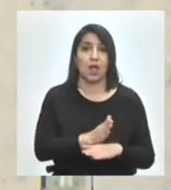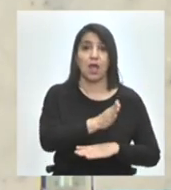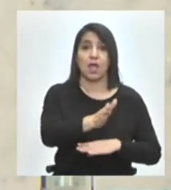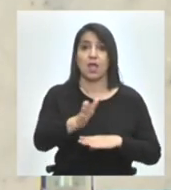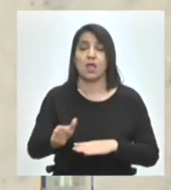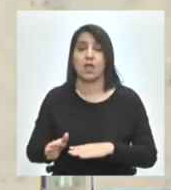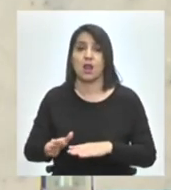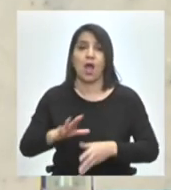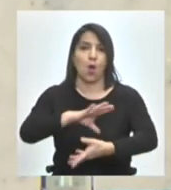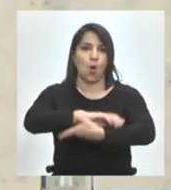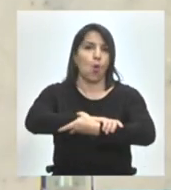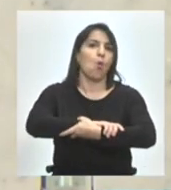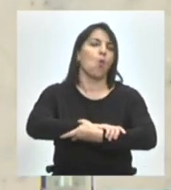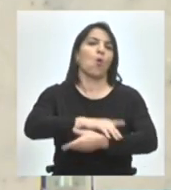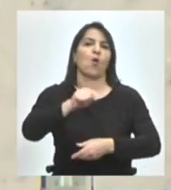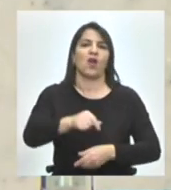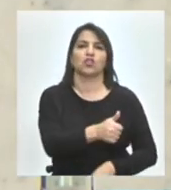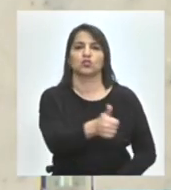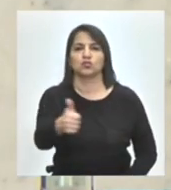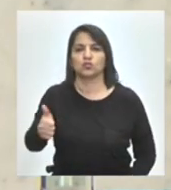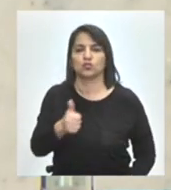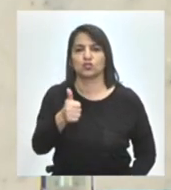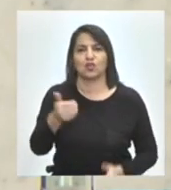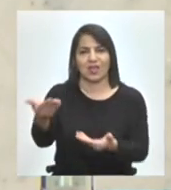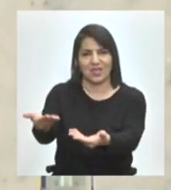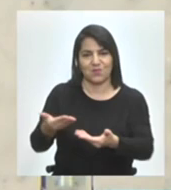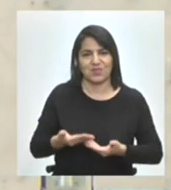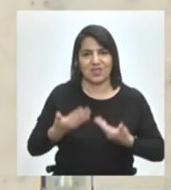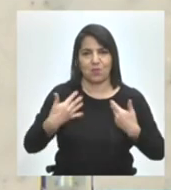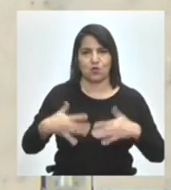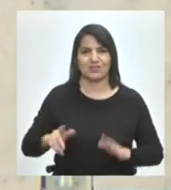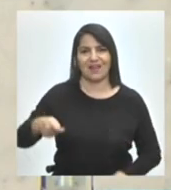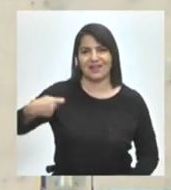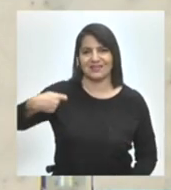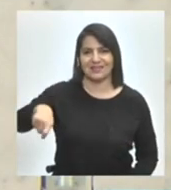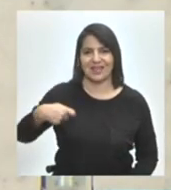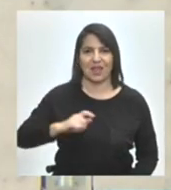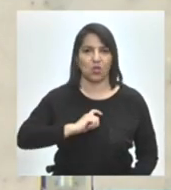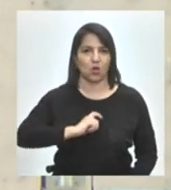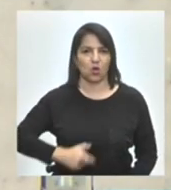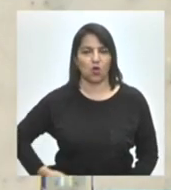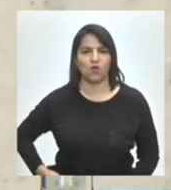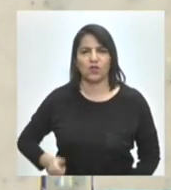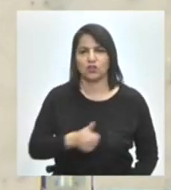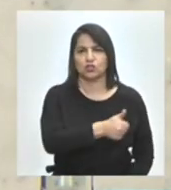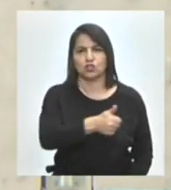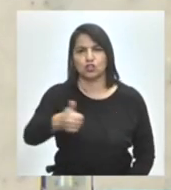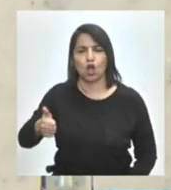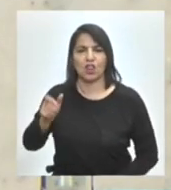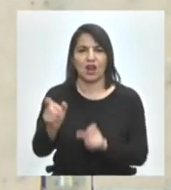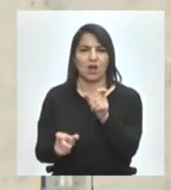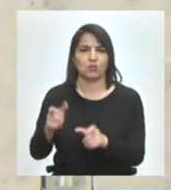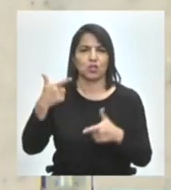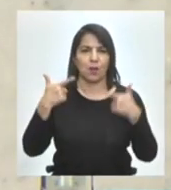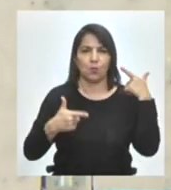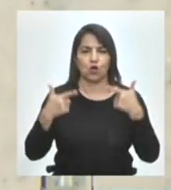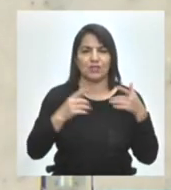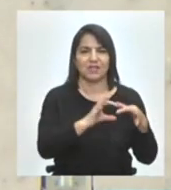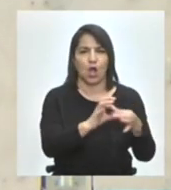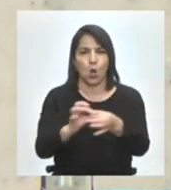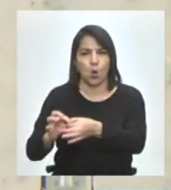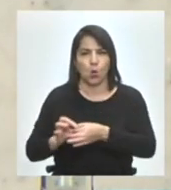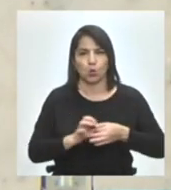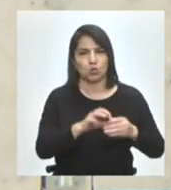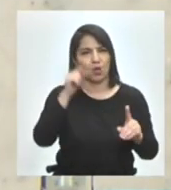acuerdo transversal. Invitamos desde ya, por cierto, al Senado, al Gobierno y a todo el mundo político a unirse a ese